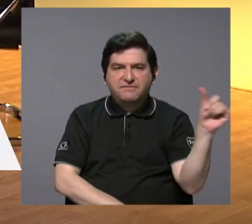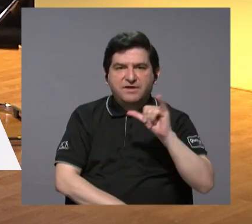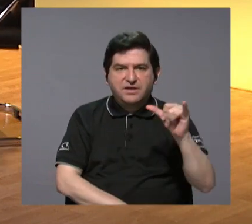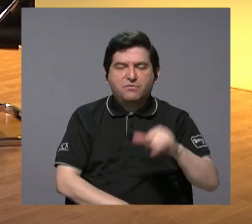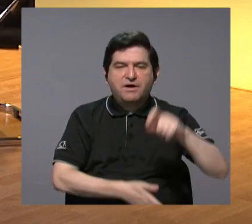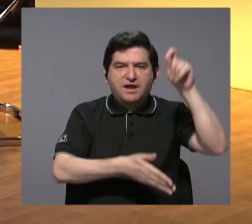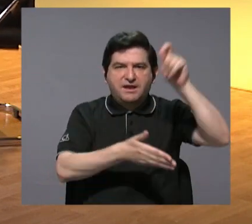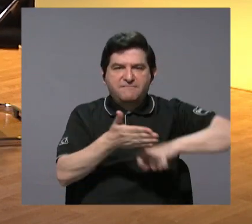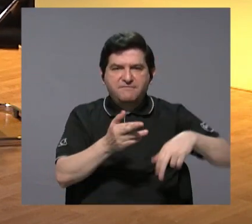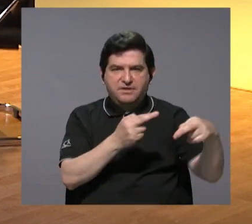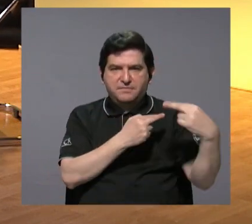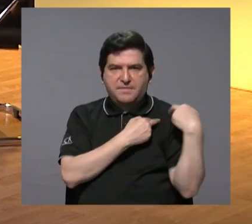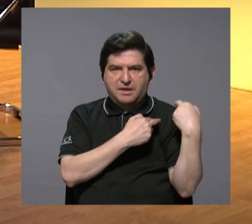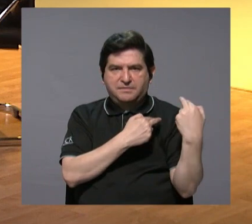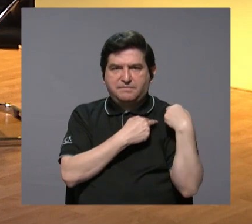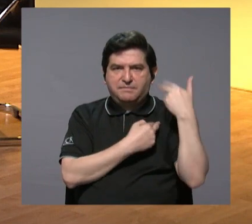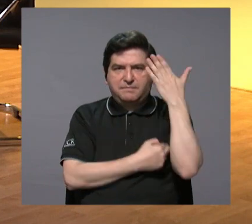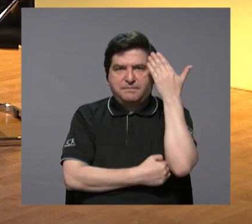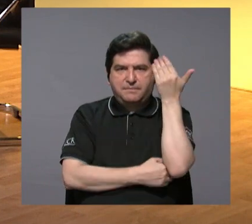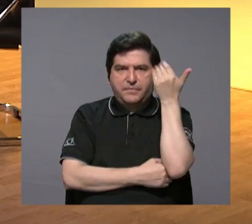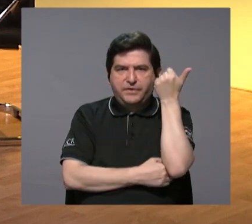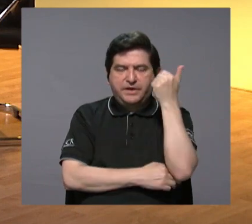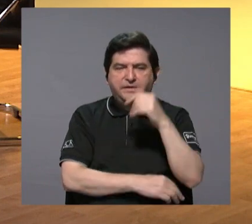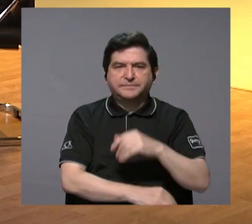responsable. ¿Por qué?